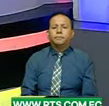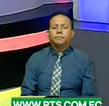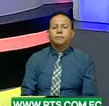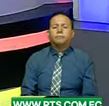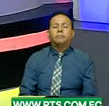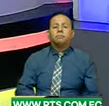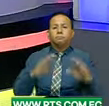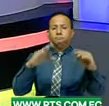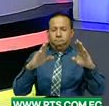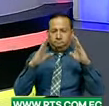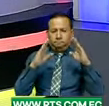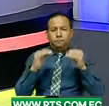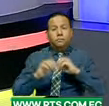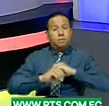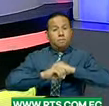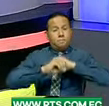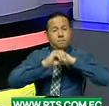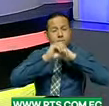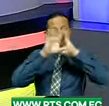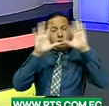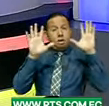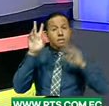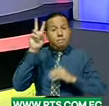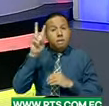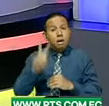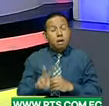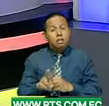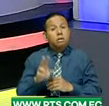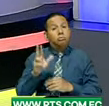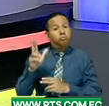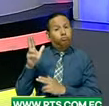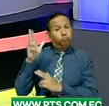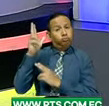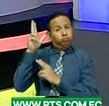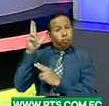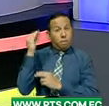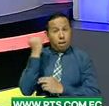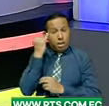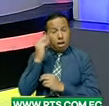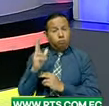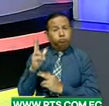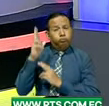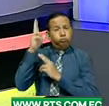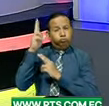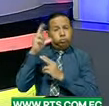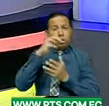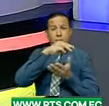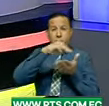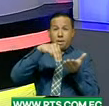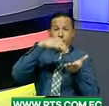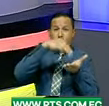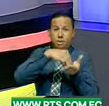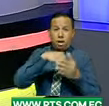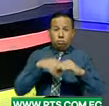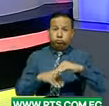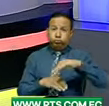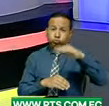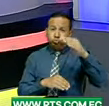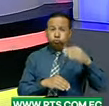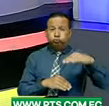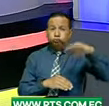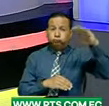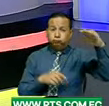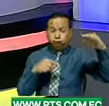Y mucha atención, la madrugada de ese viernes, militares tomaron el control del Cerro de Montecristi en Manabí, declarado Zona de Seguridad Nacional.